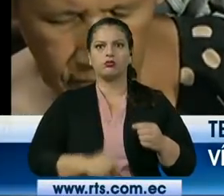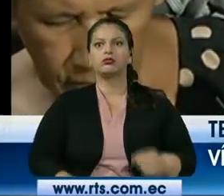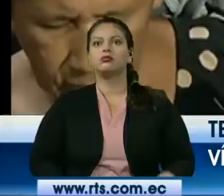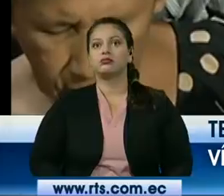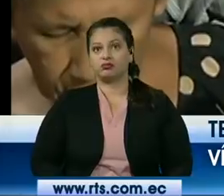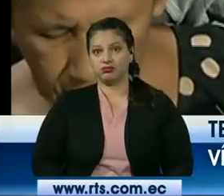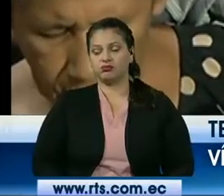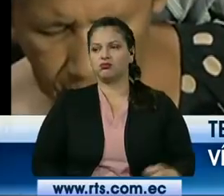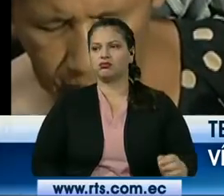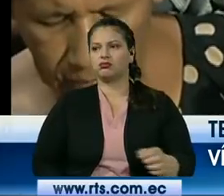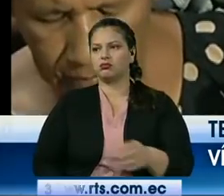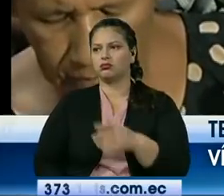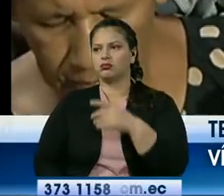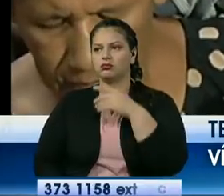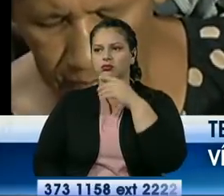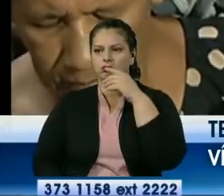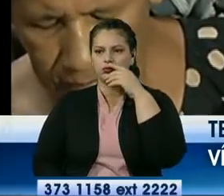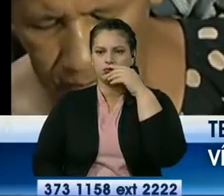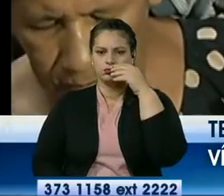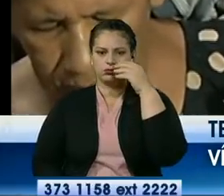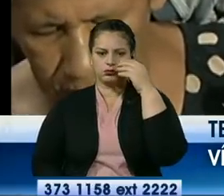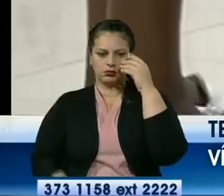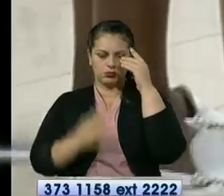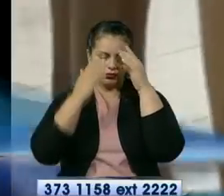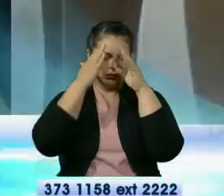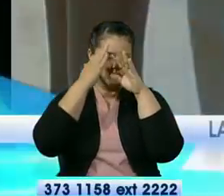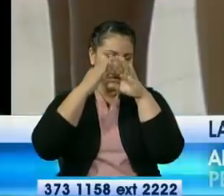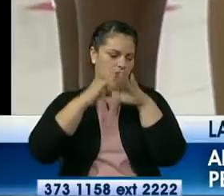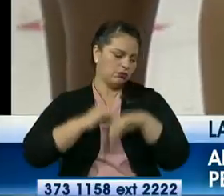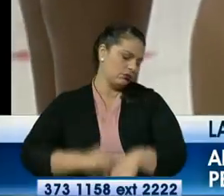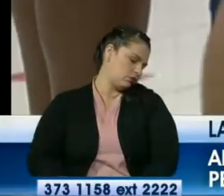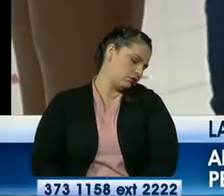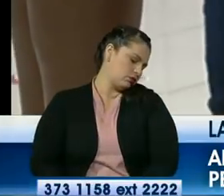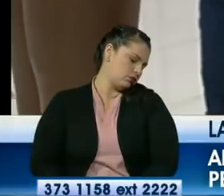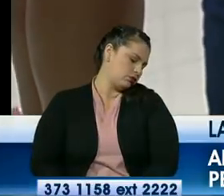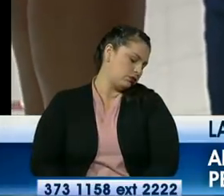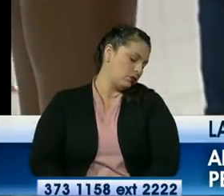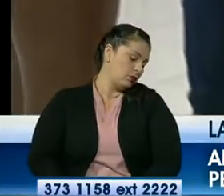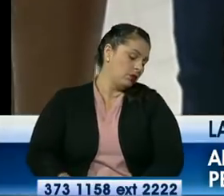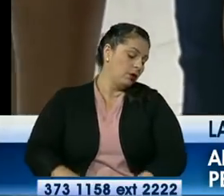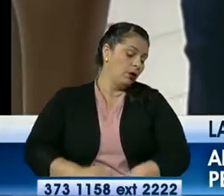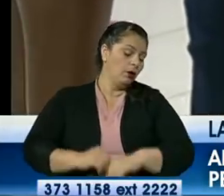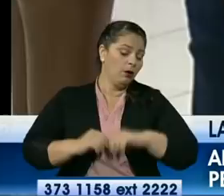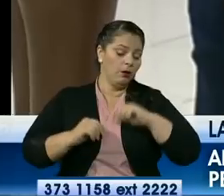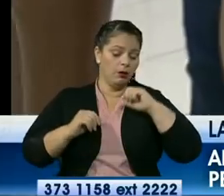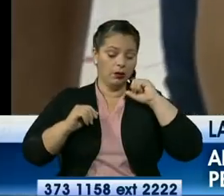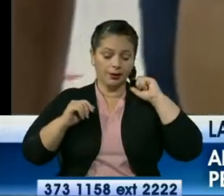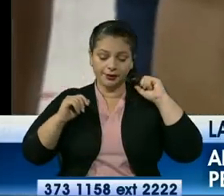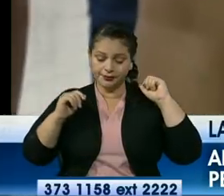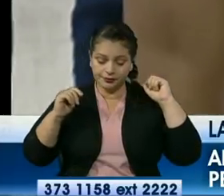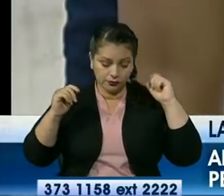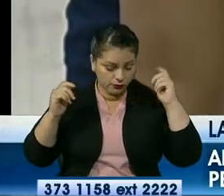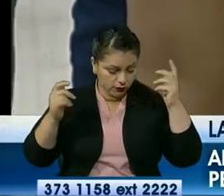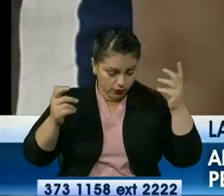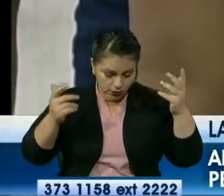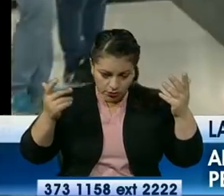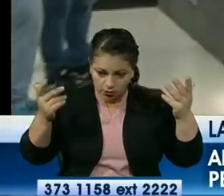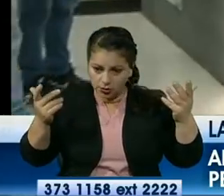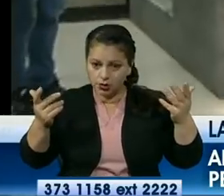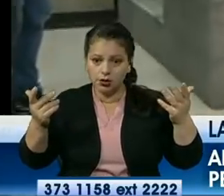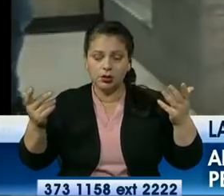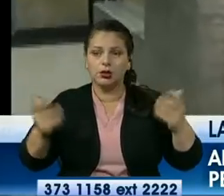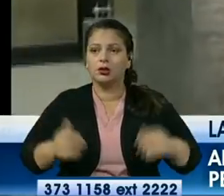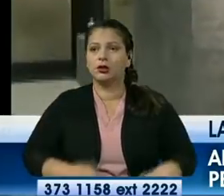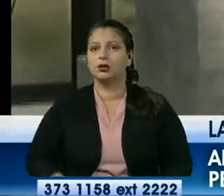ir al seguro y a la fiscalía. El nuevo caso de dulces sueños se registró la noche del